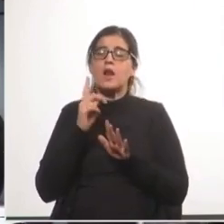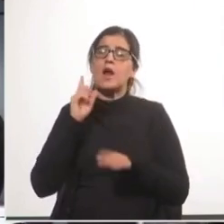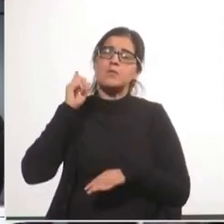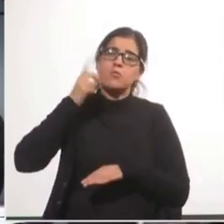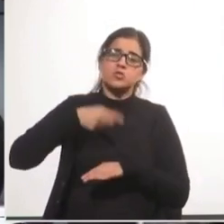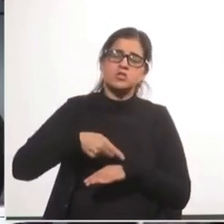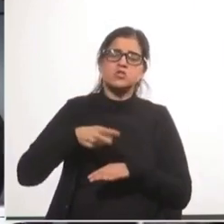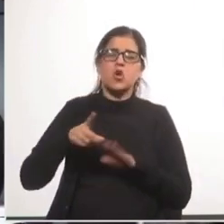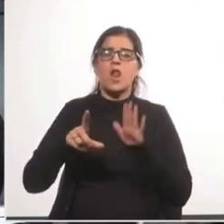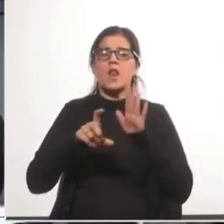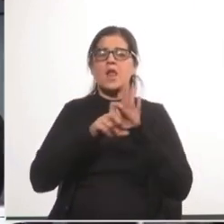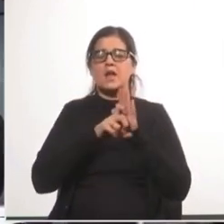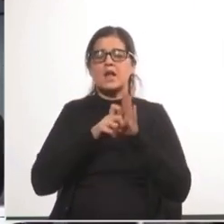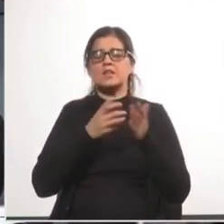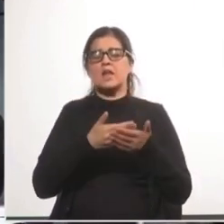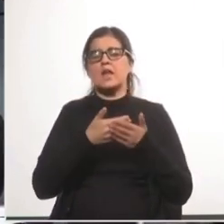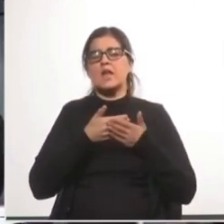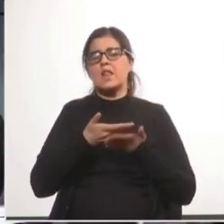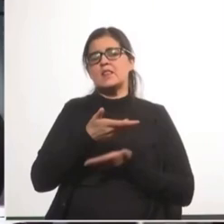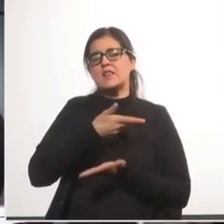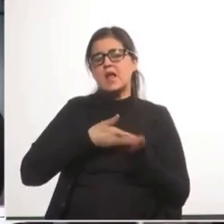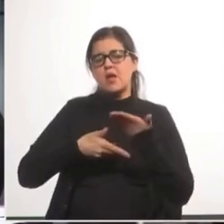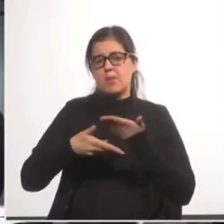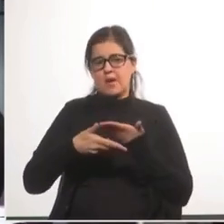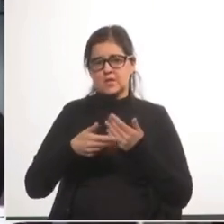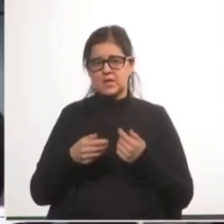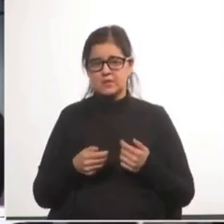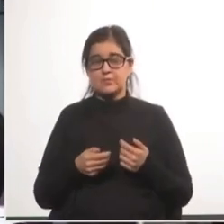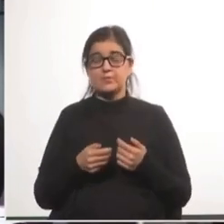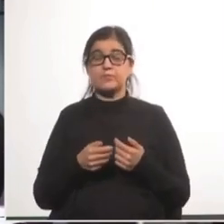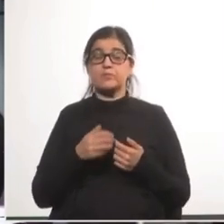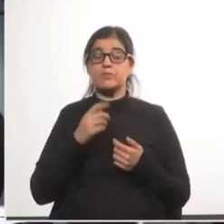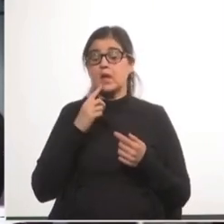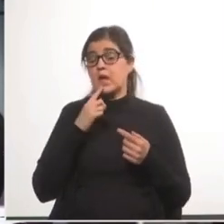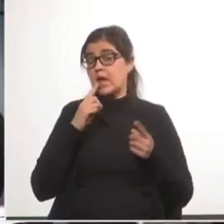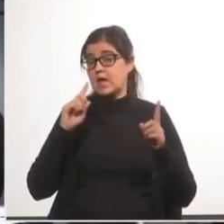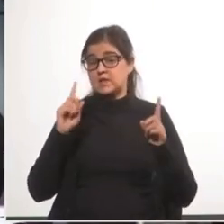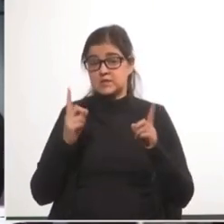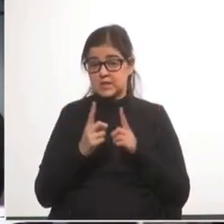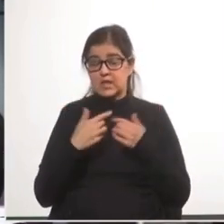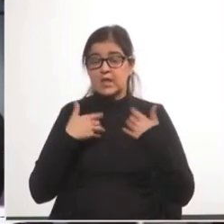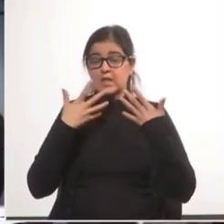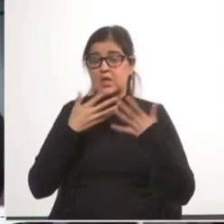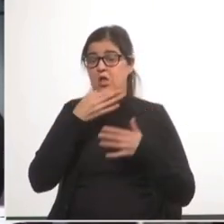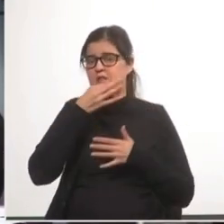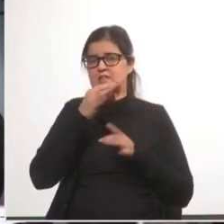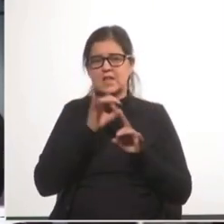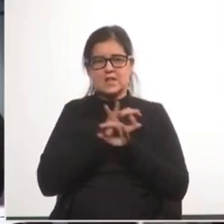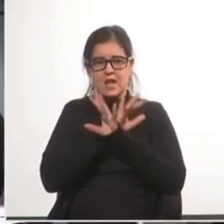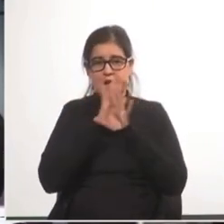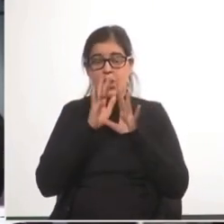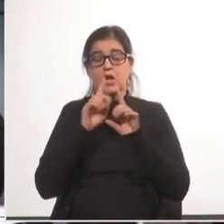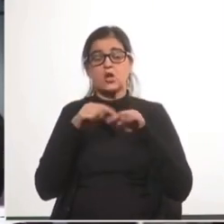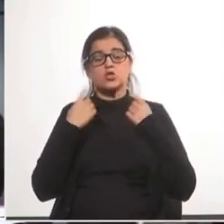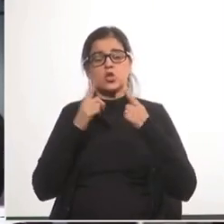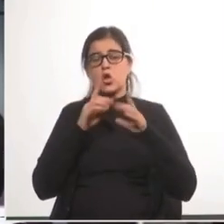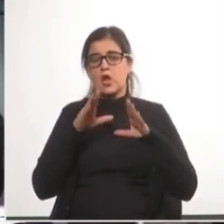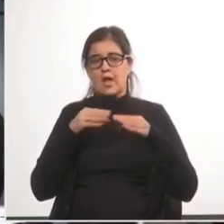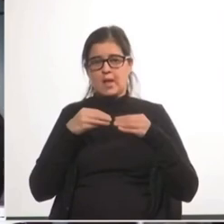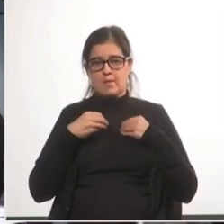imposición legal de la tenencia compartida. En síntesis, yo quiero decir claramente que nosotros